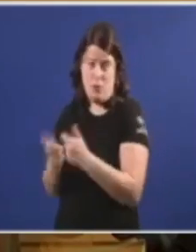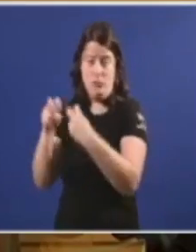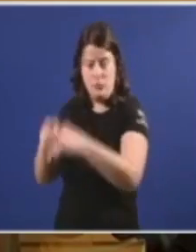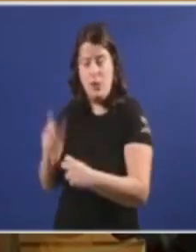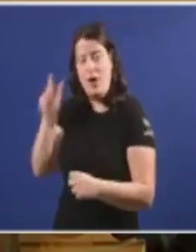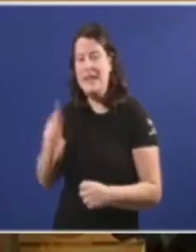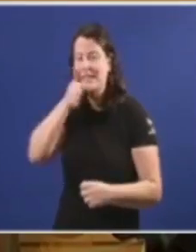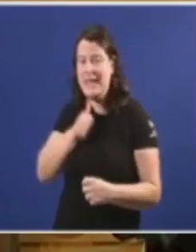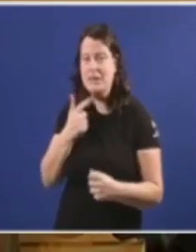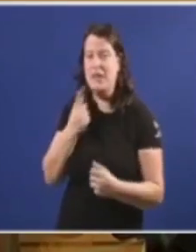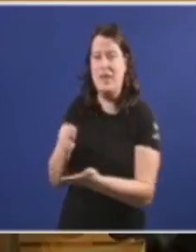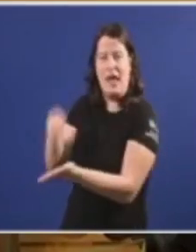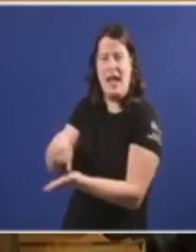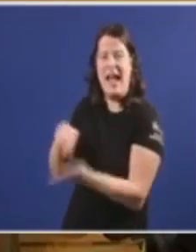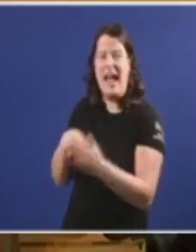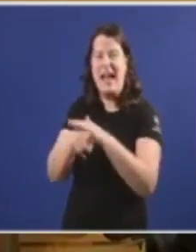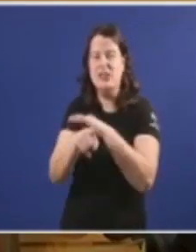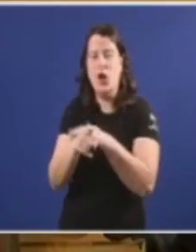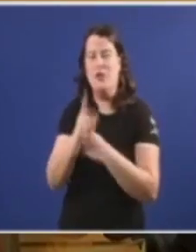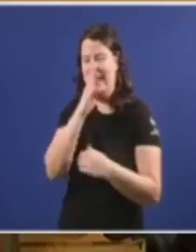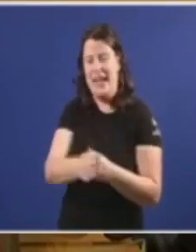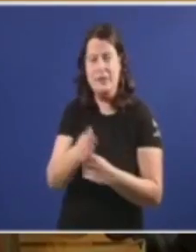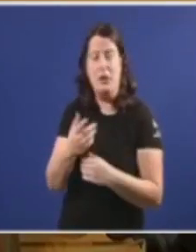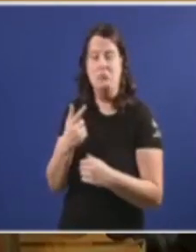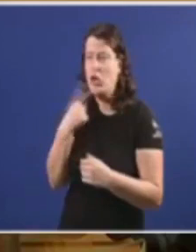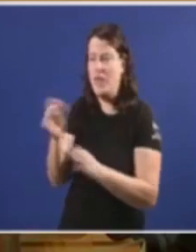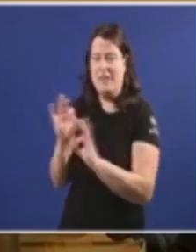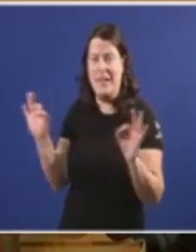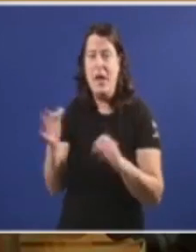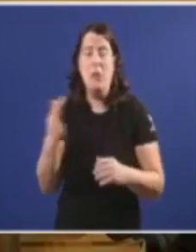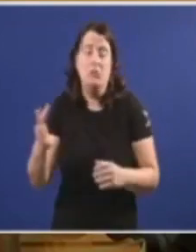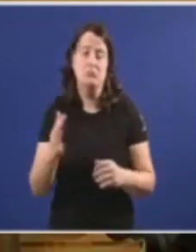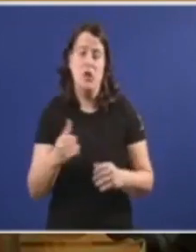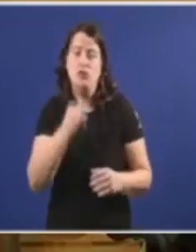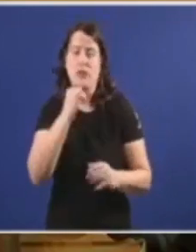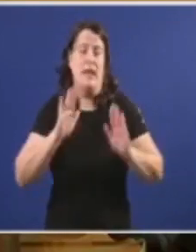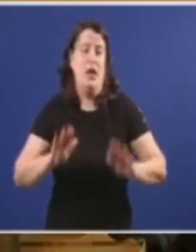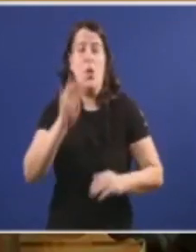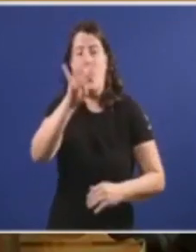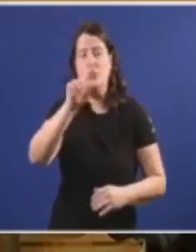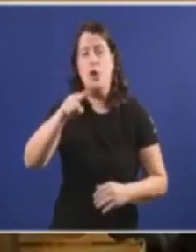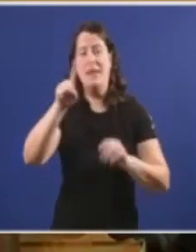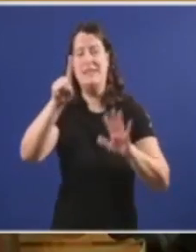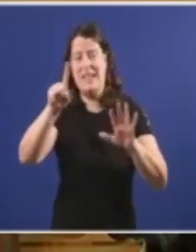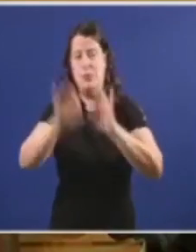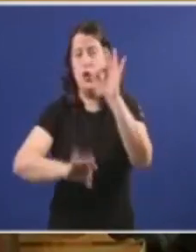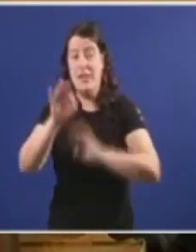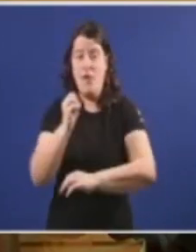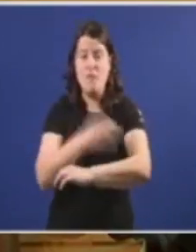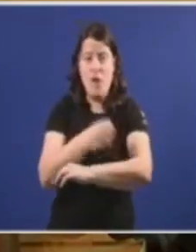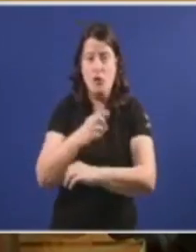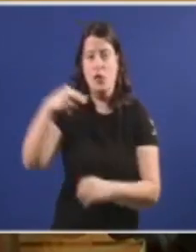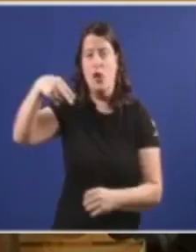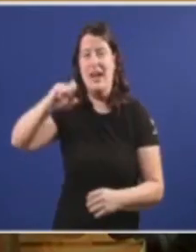a reclamar a xestión directa e mesmo di que se conforma con recibir o 4,6% deste fondo